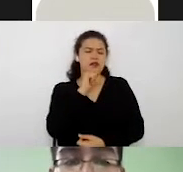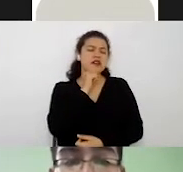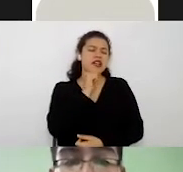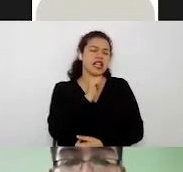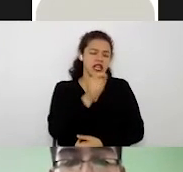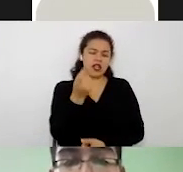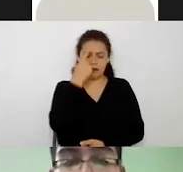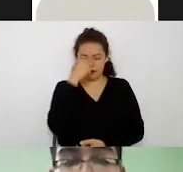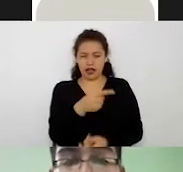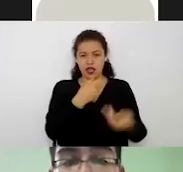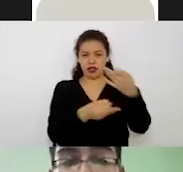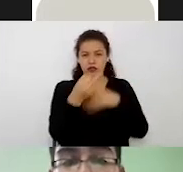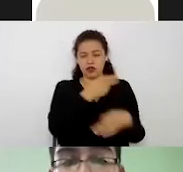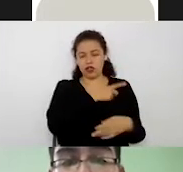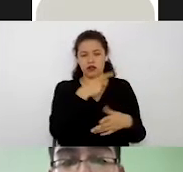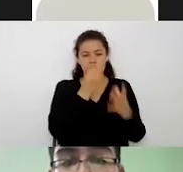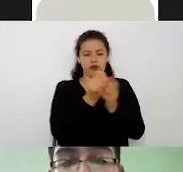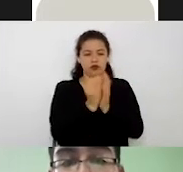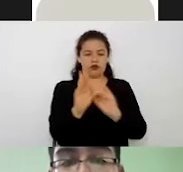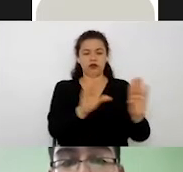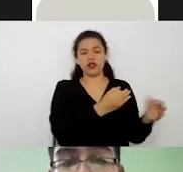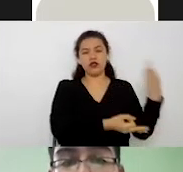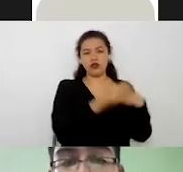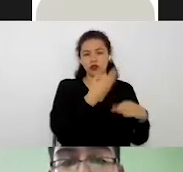tomáramos una capacitación.